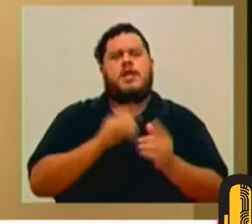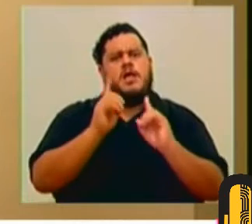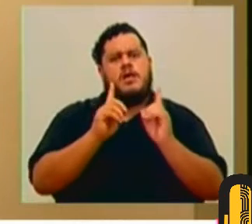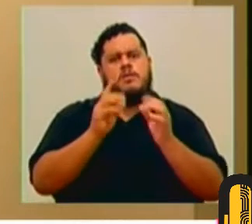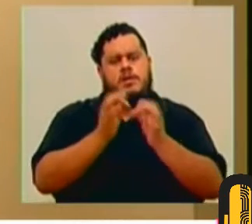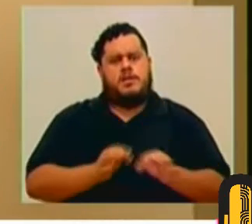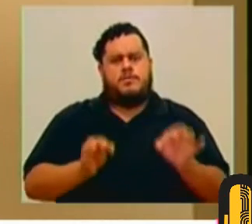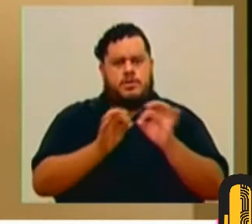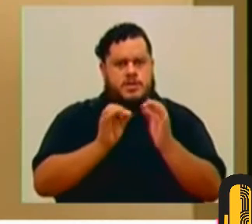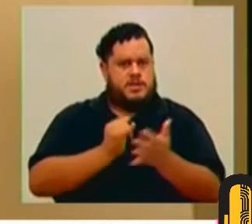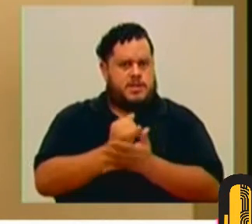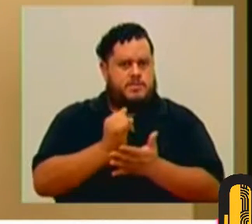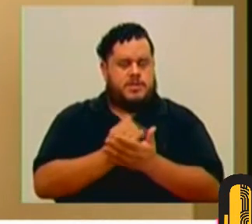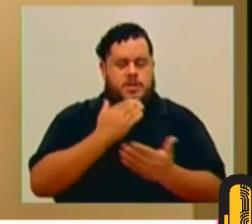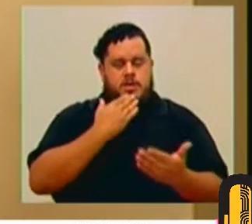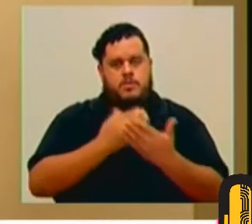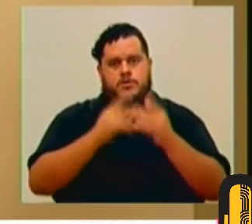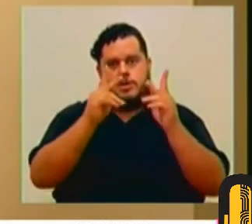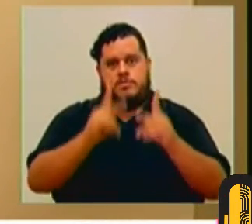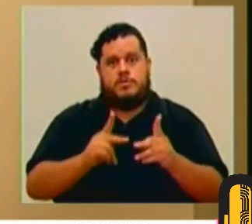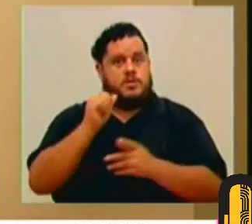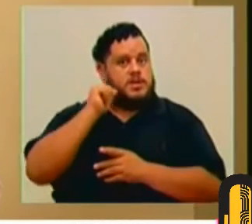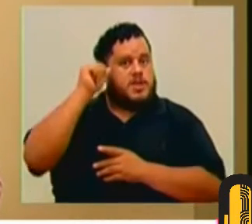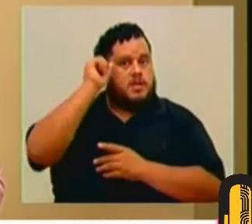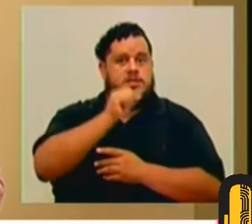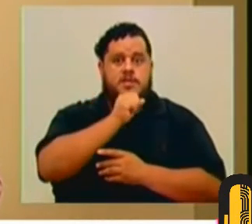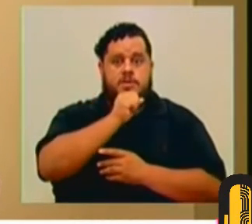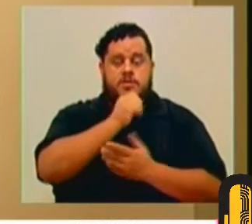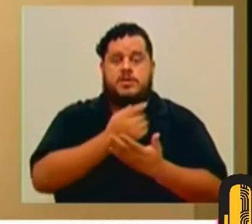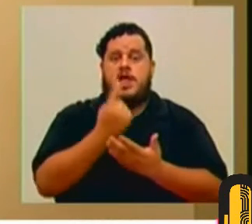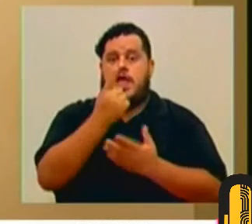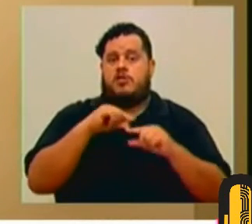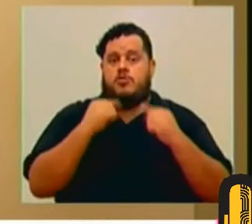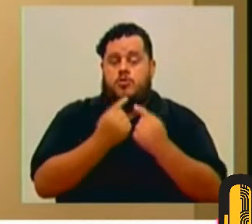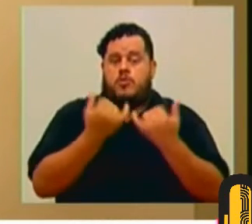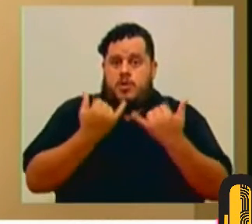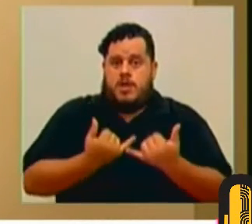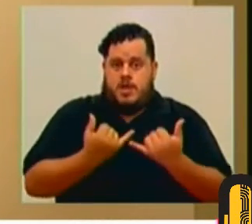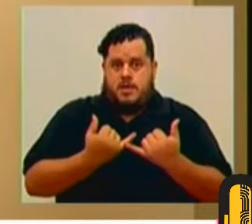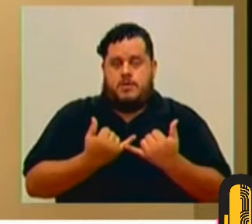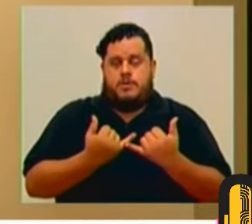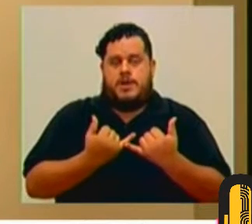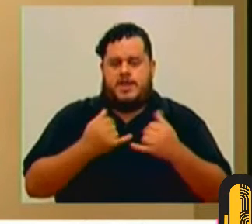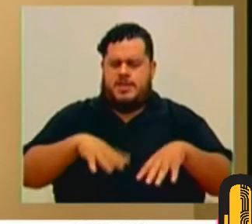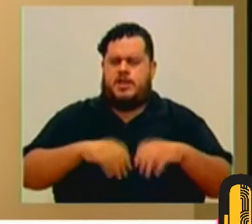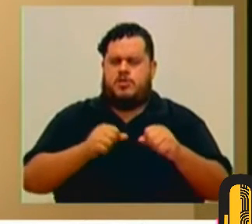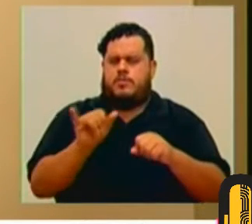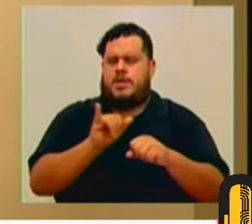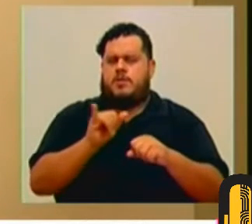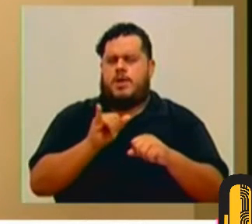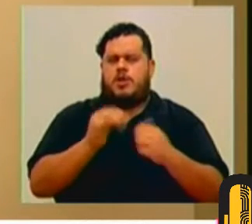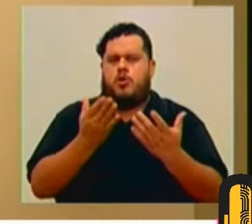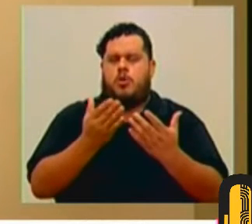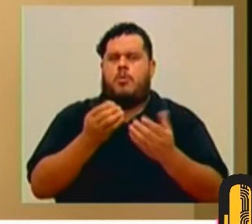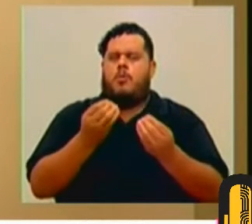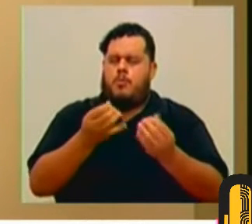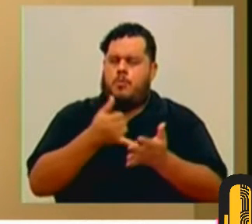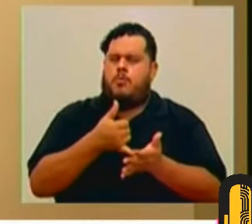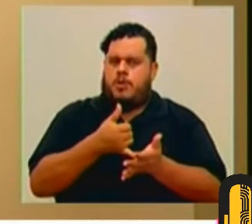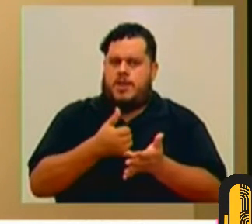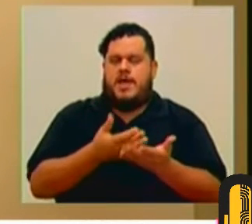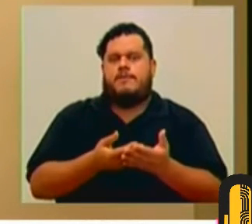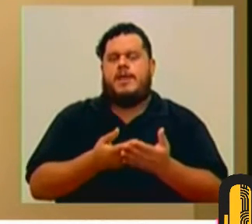de la investigación? Bueno, las personas adultas mayores es un grupo que en este momento se asume como altamente vulnerable por